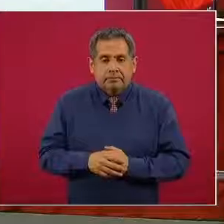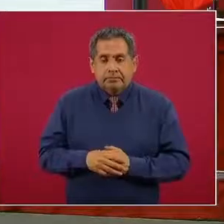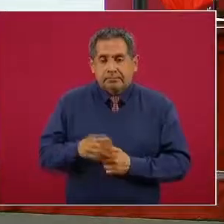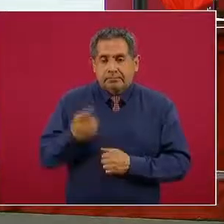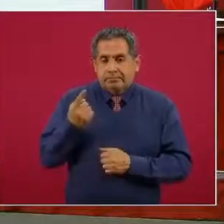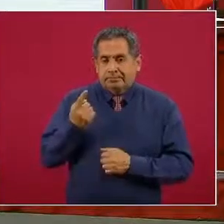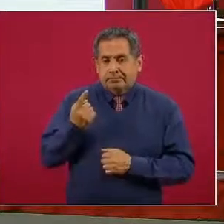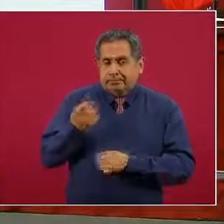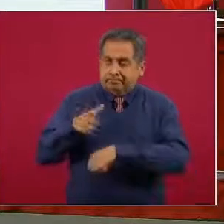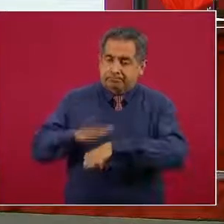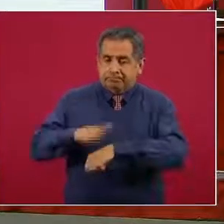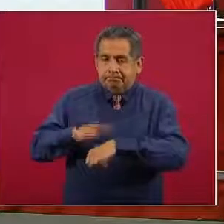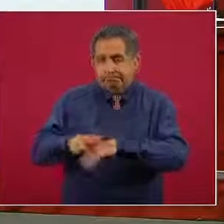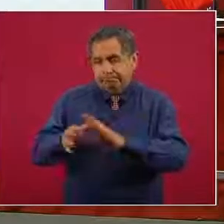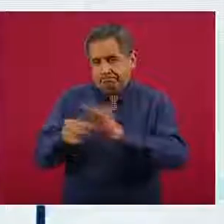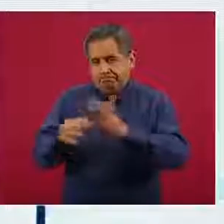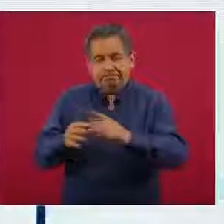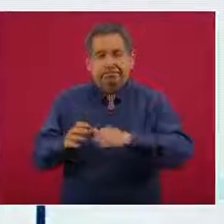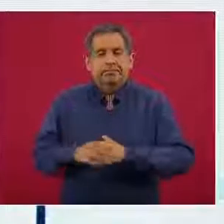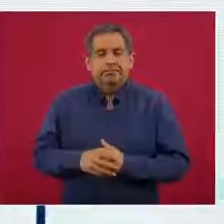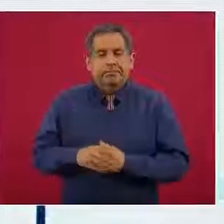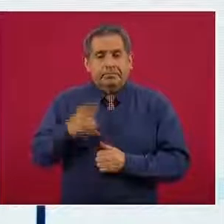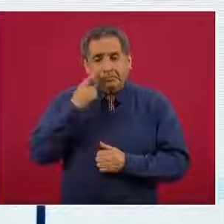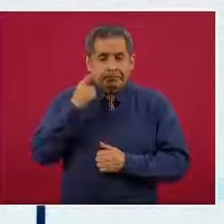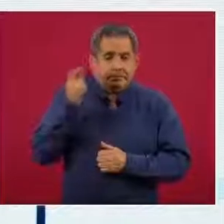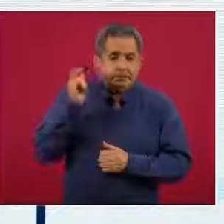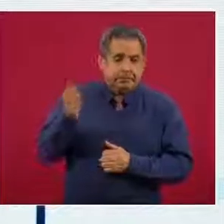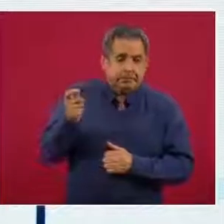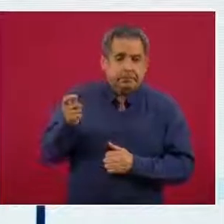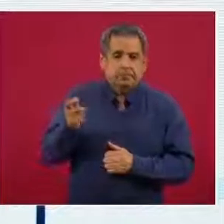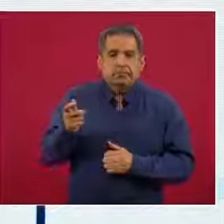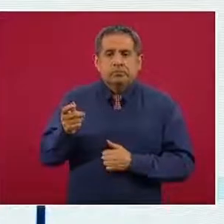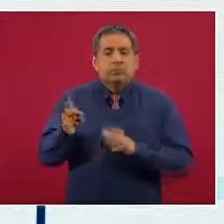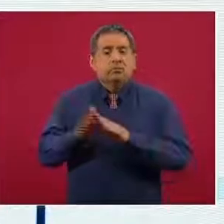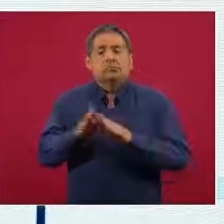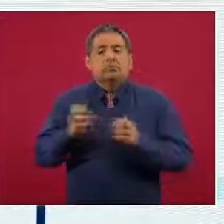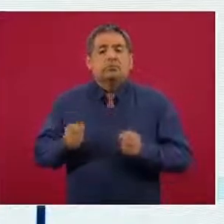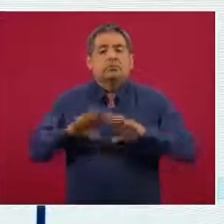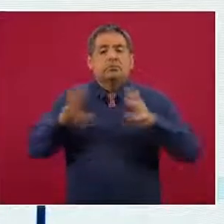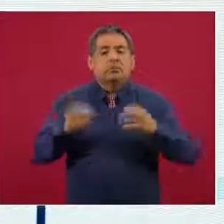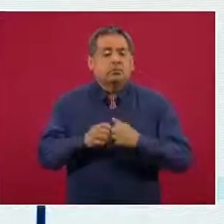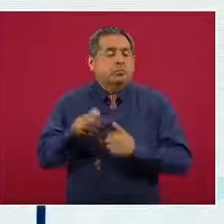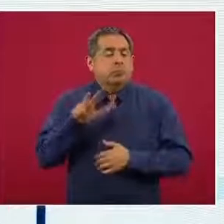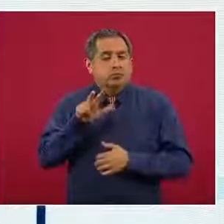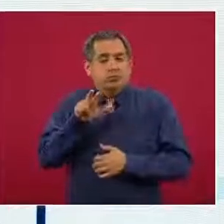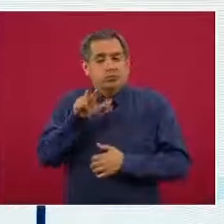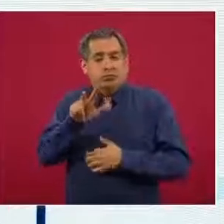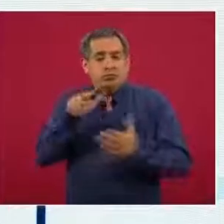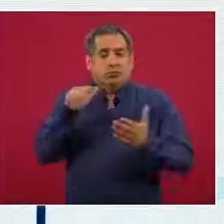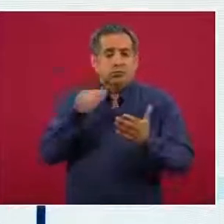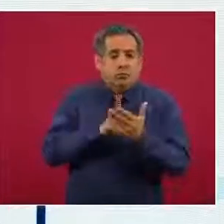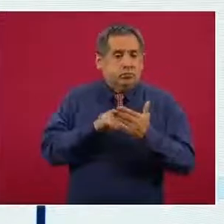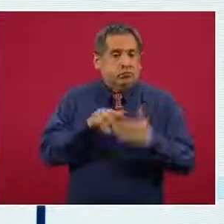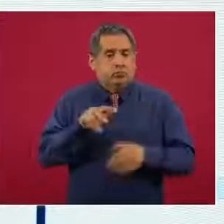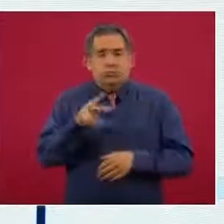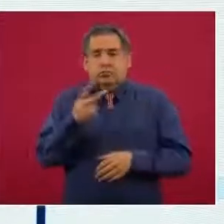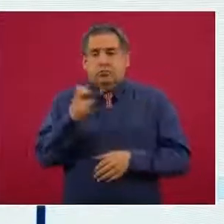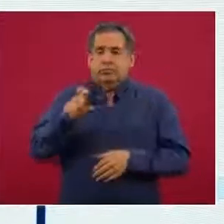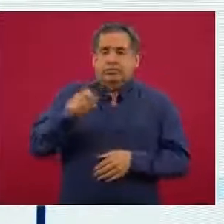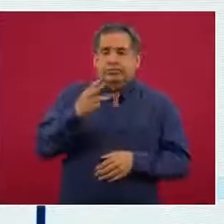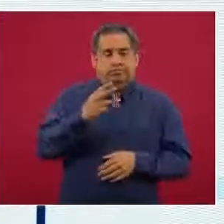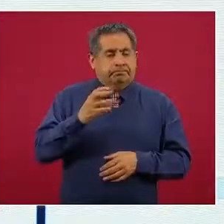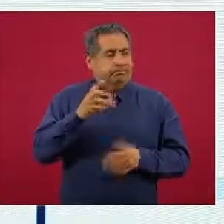tercera señal que comentamos hoy. Vean ustedes, finalmente llegamos a una ocupación máxima de 18.223